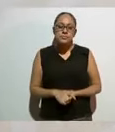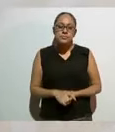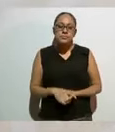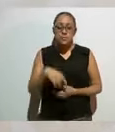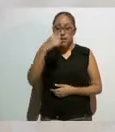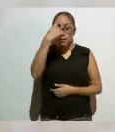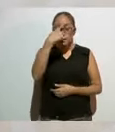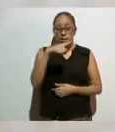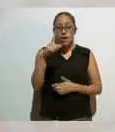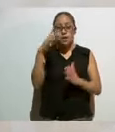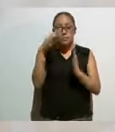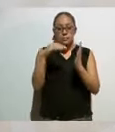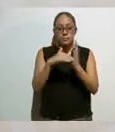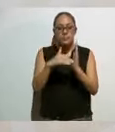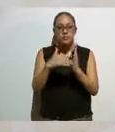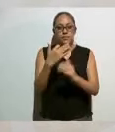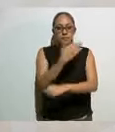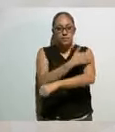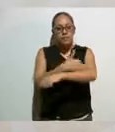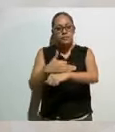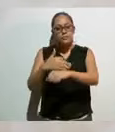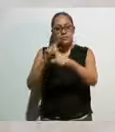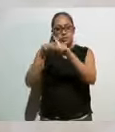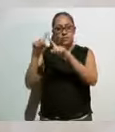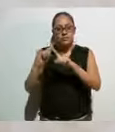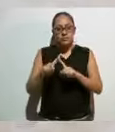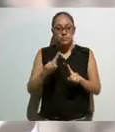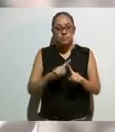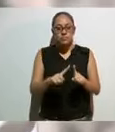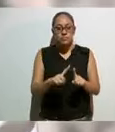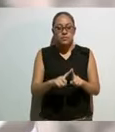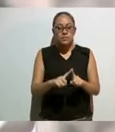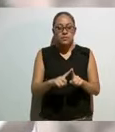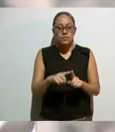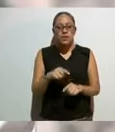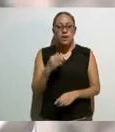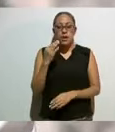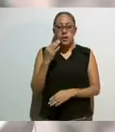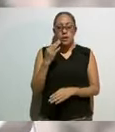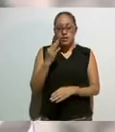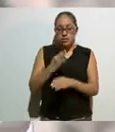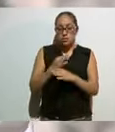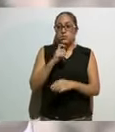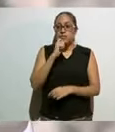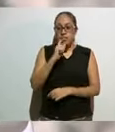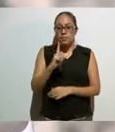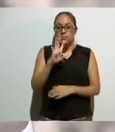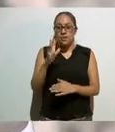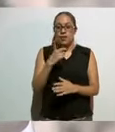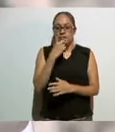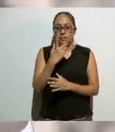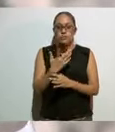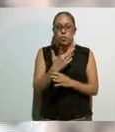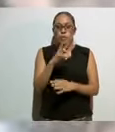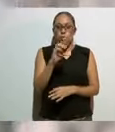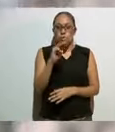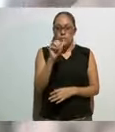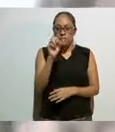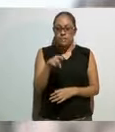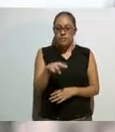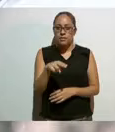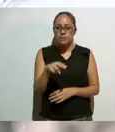1,000 familias. Y como aquí también lo dijo Román Meyer, se